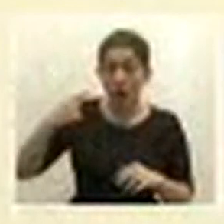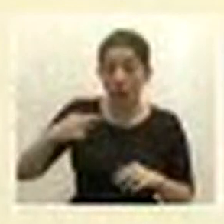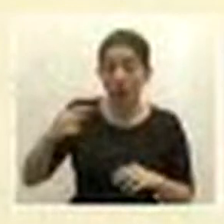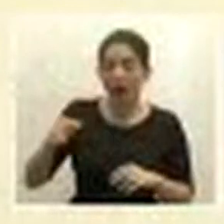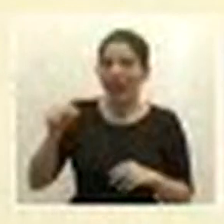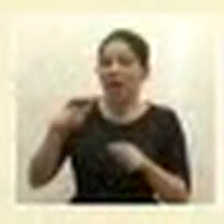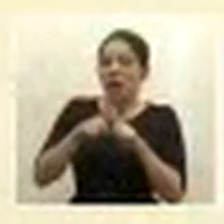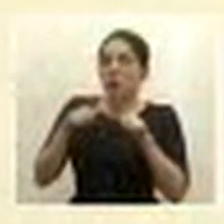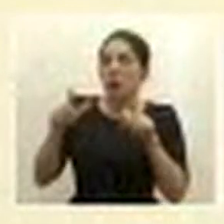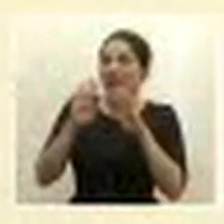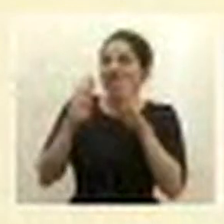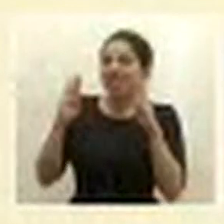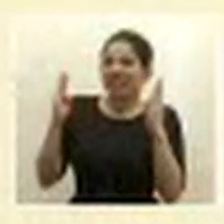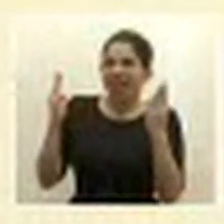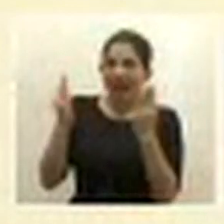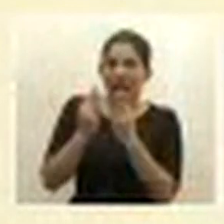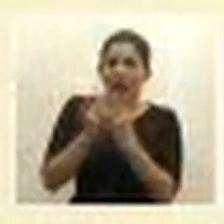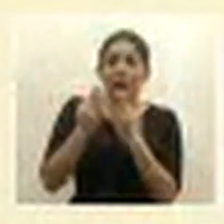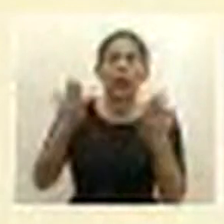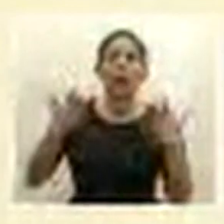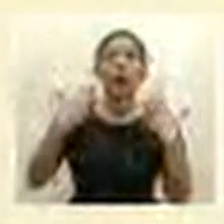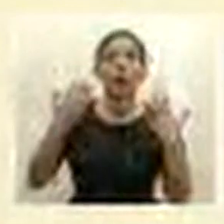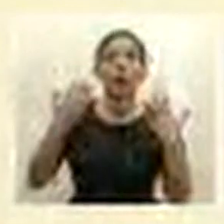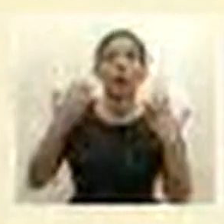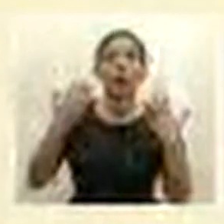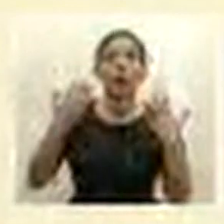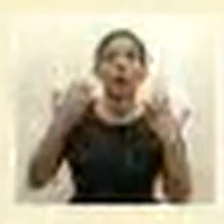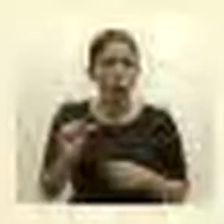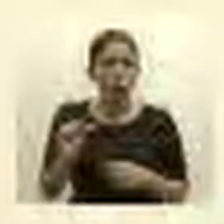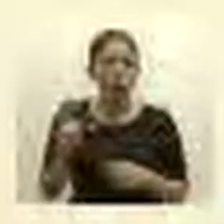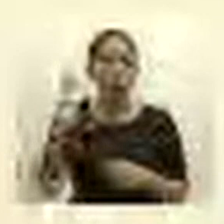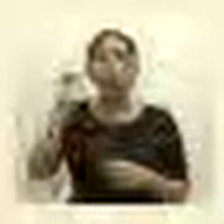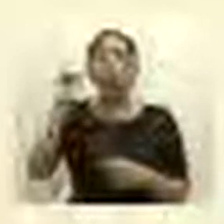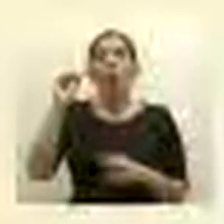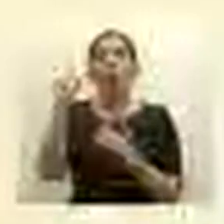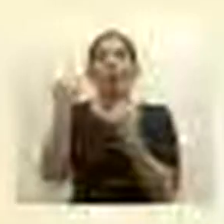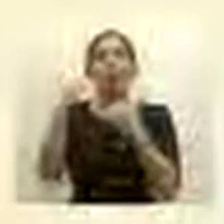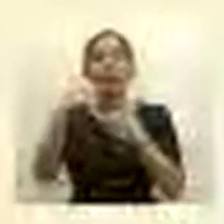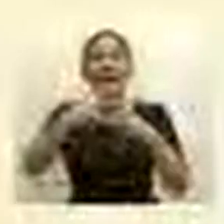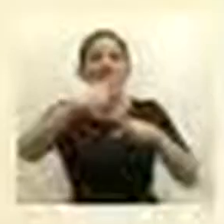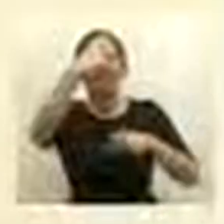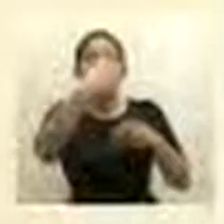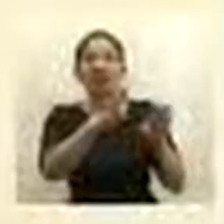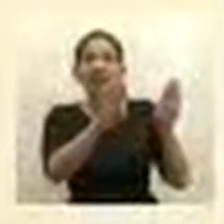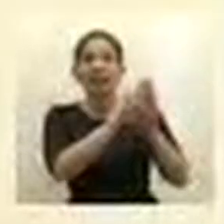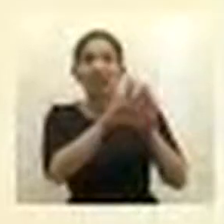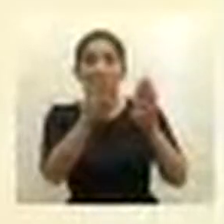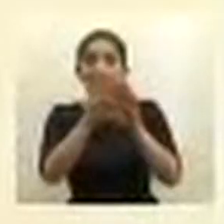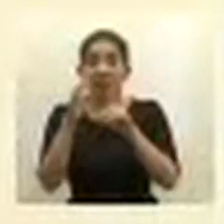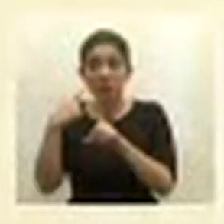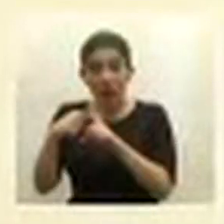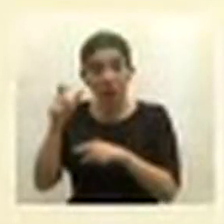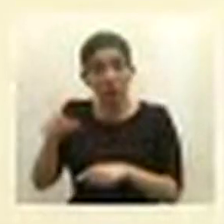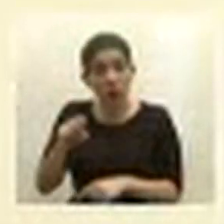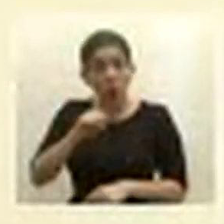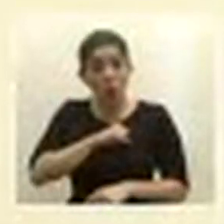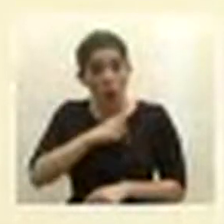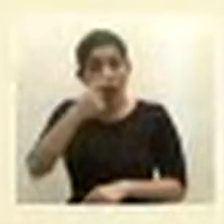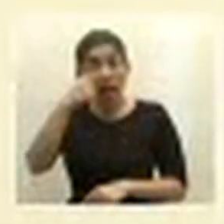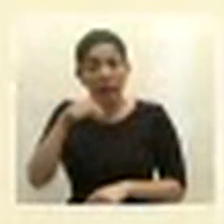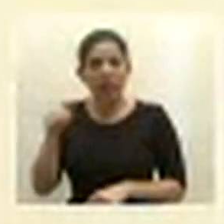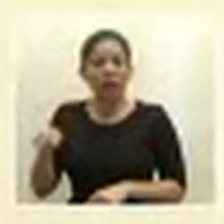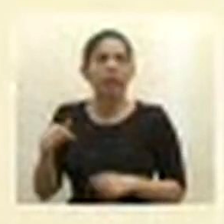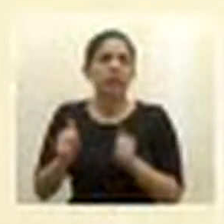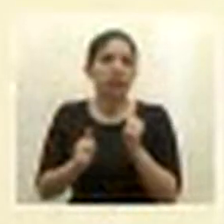recinto generalmente cerrado, con poca circulación de aire, ¿verdad?, reducido, con ventanas cerradas. Así que siempre pues,